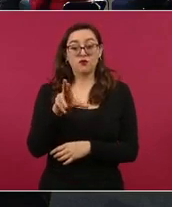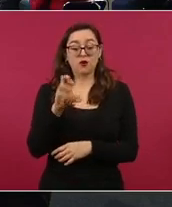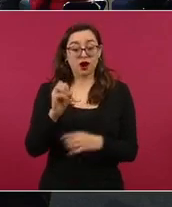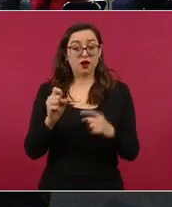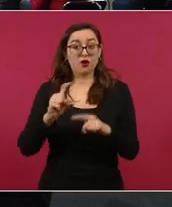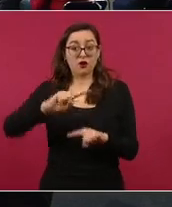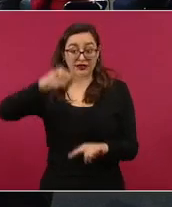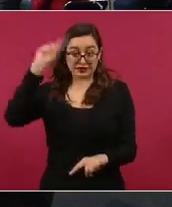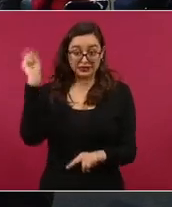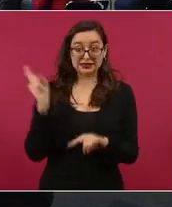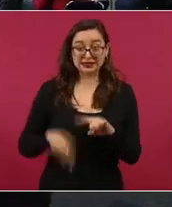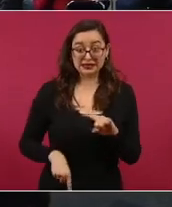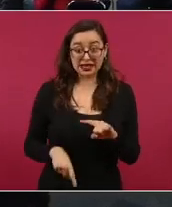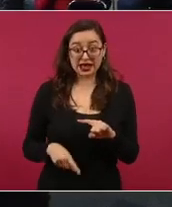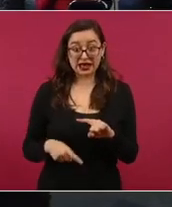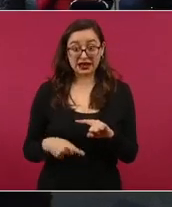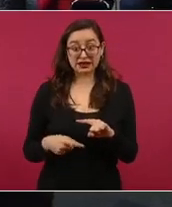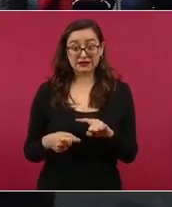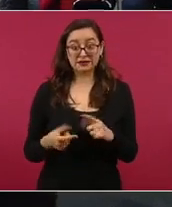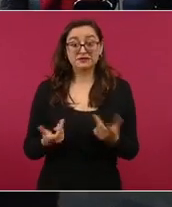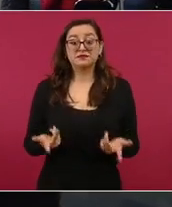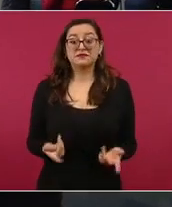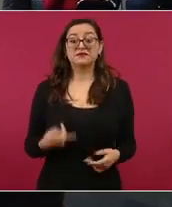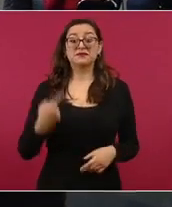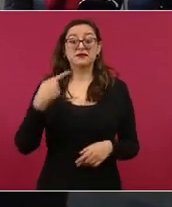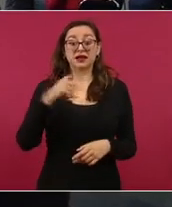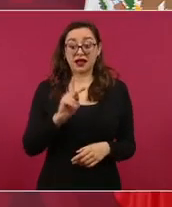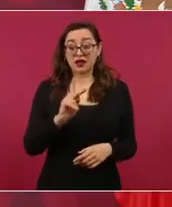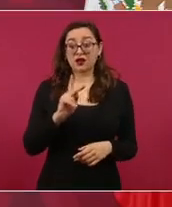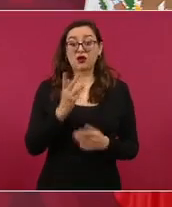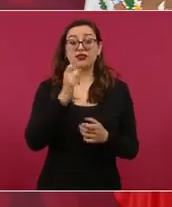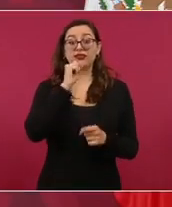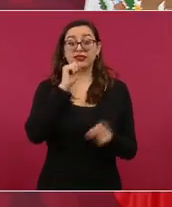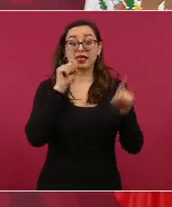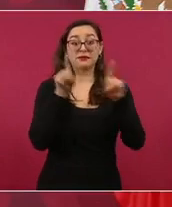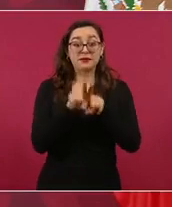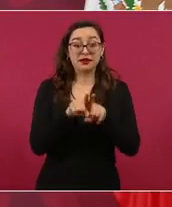sino que salieron los ministros